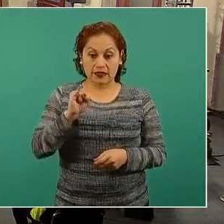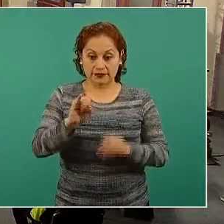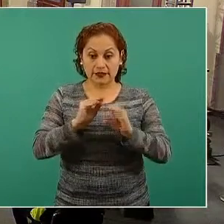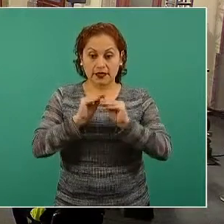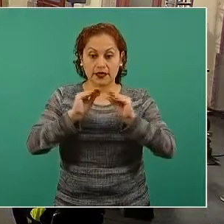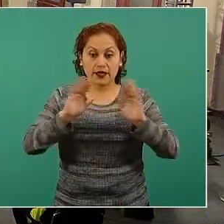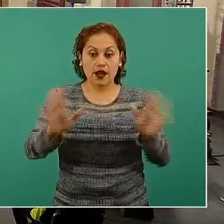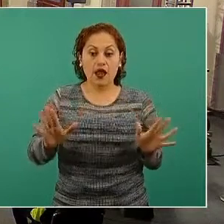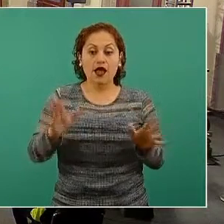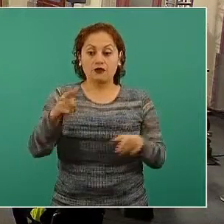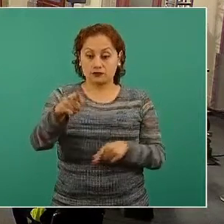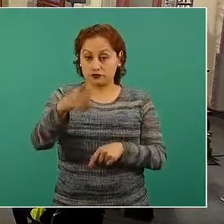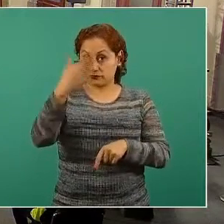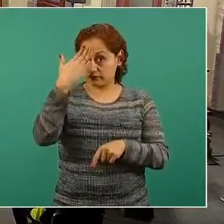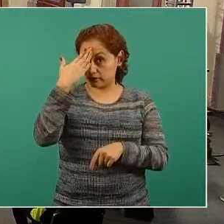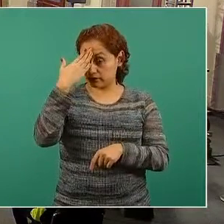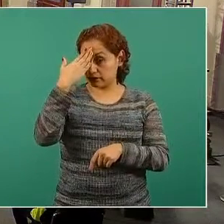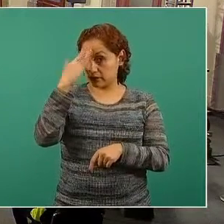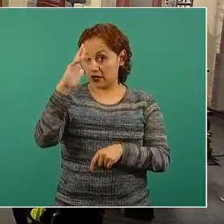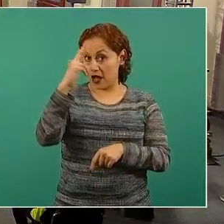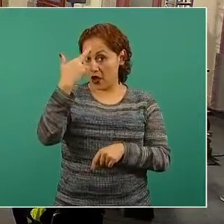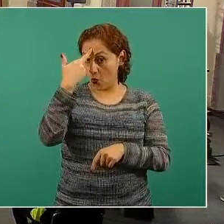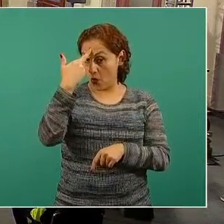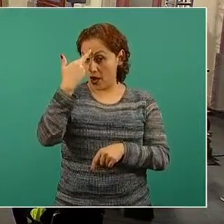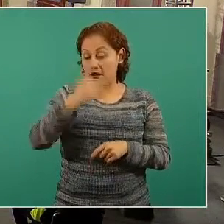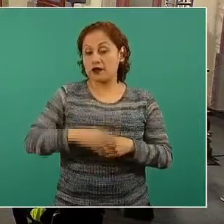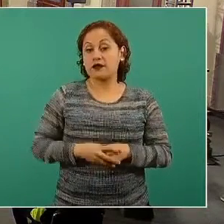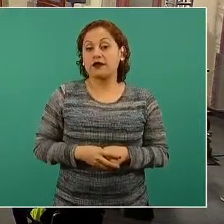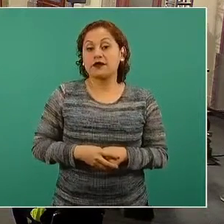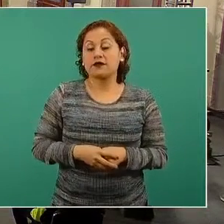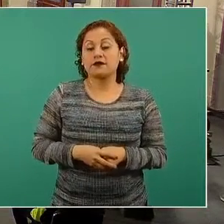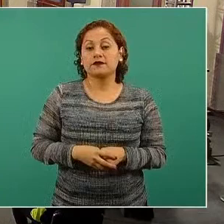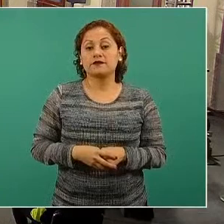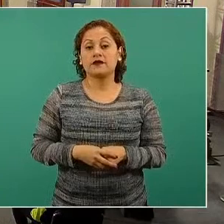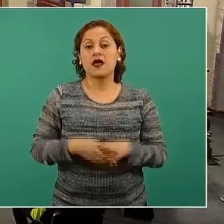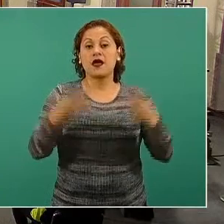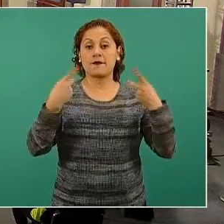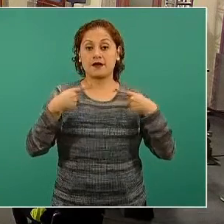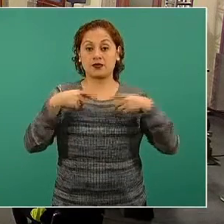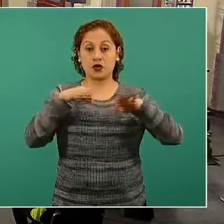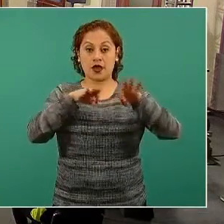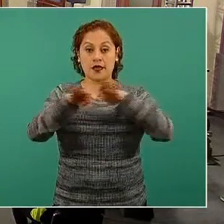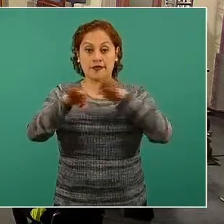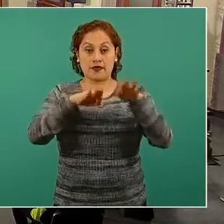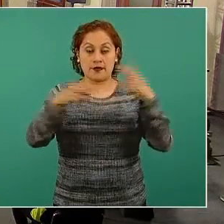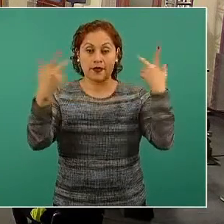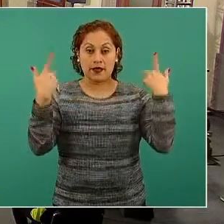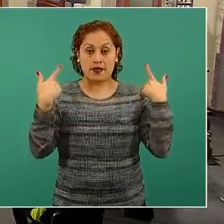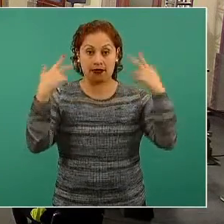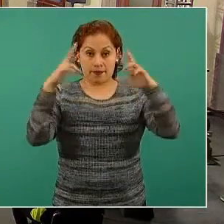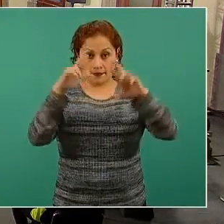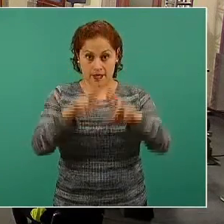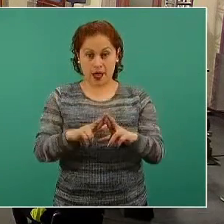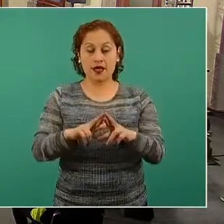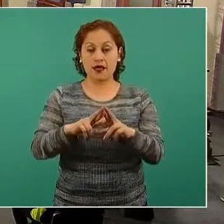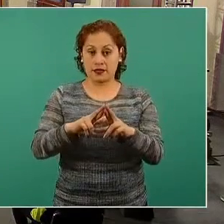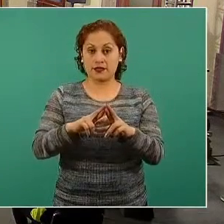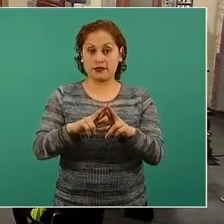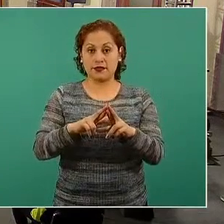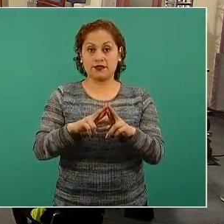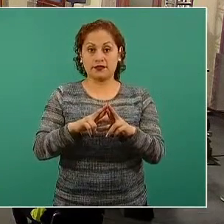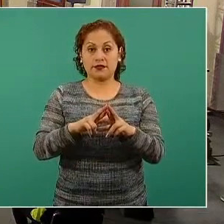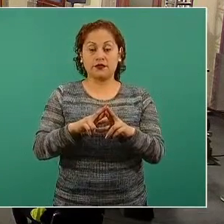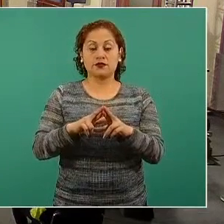gusto. Recordemos que los trabajadores de la educación del gobierno